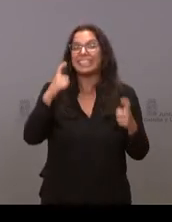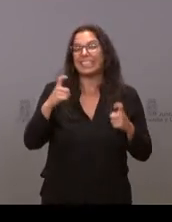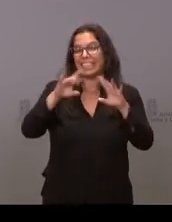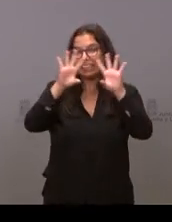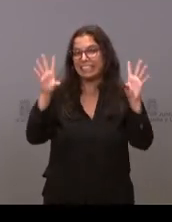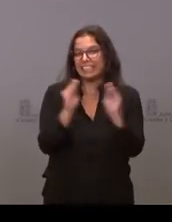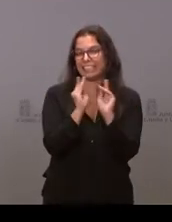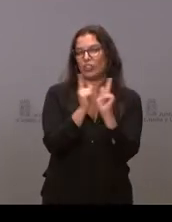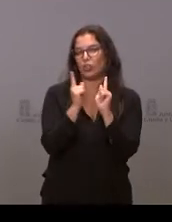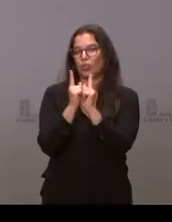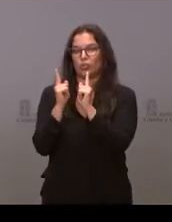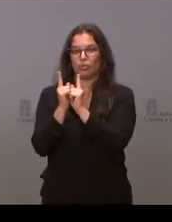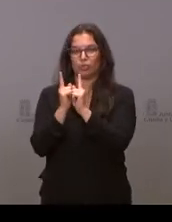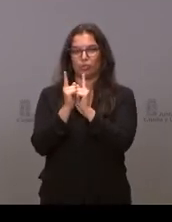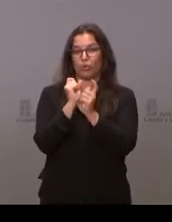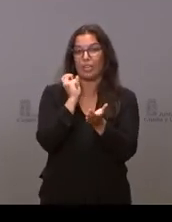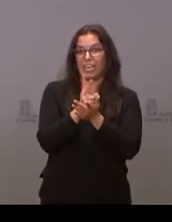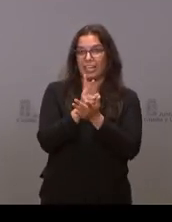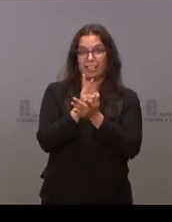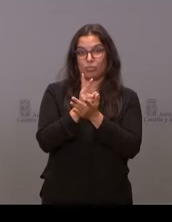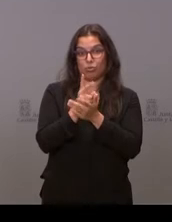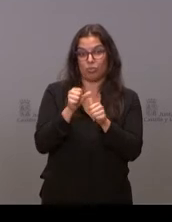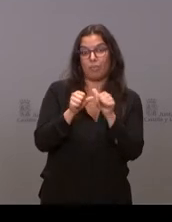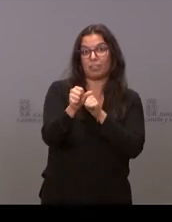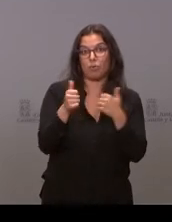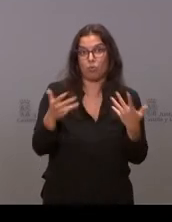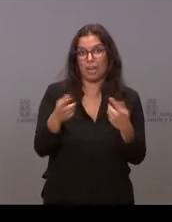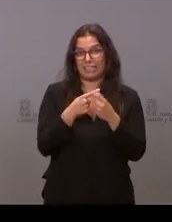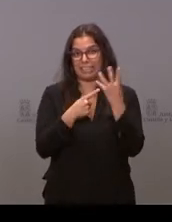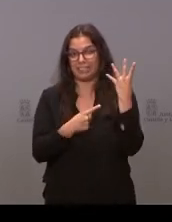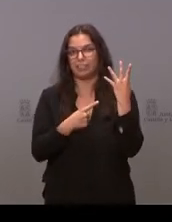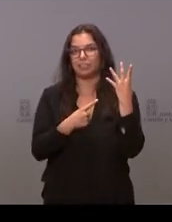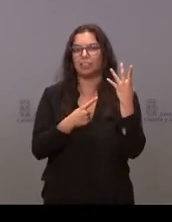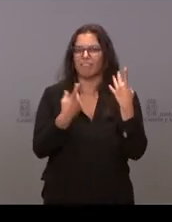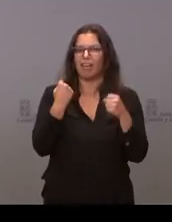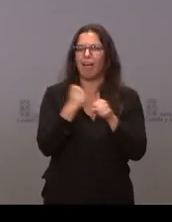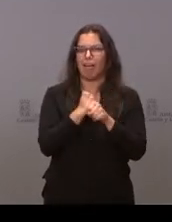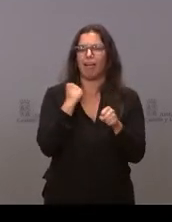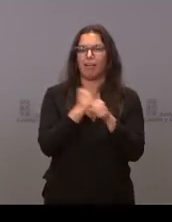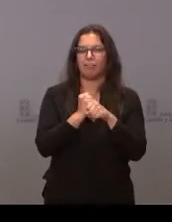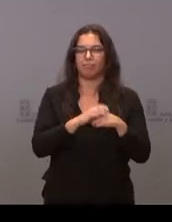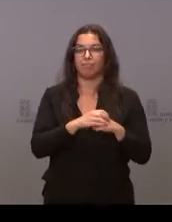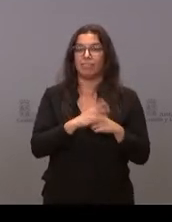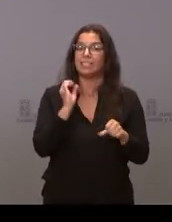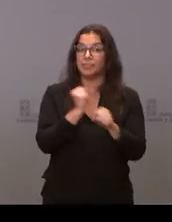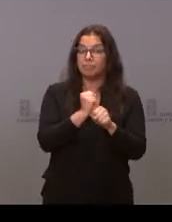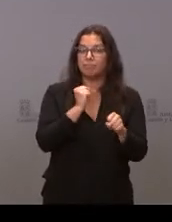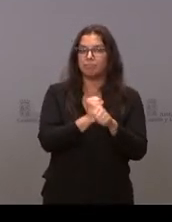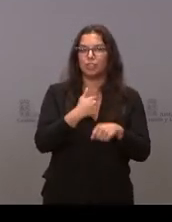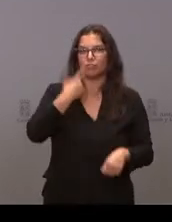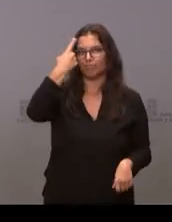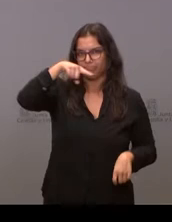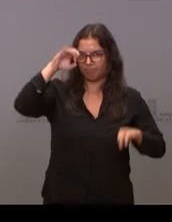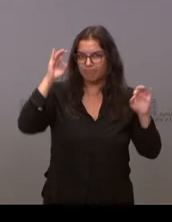muy brevemente cuáles son los retos a los que nos encontramos, una gran tarea por delante y una tarea en la que estoy